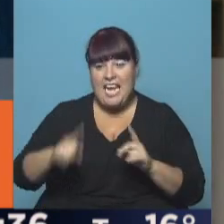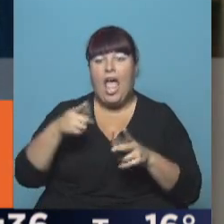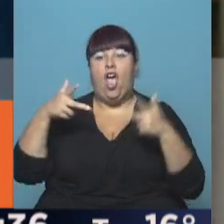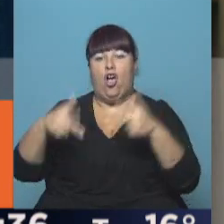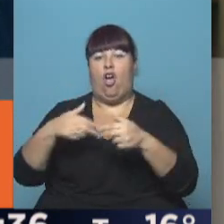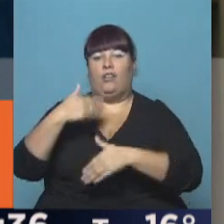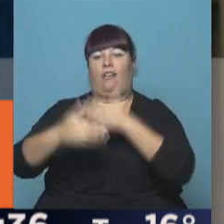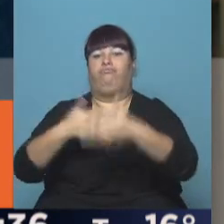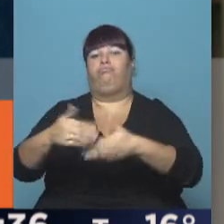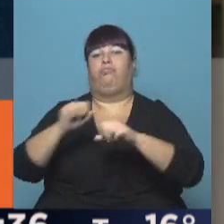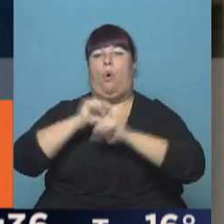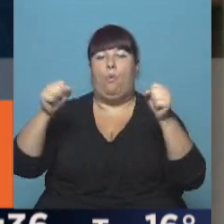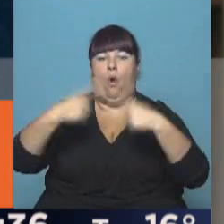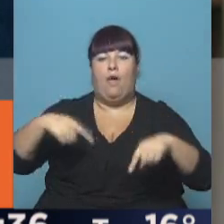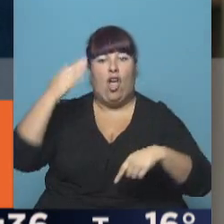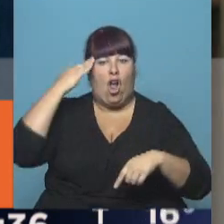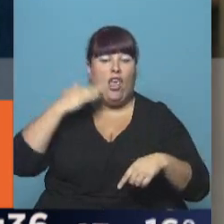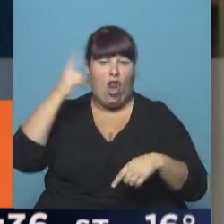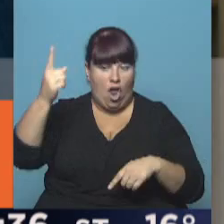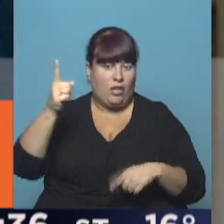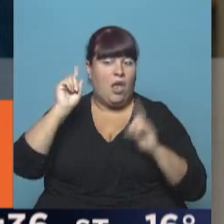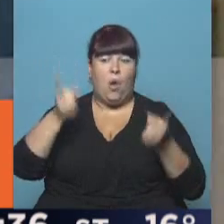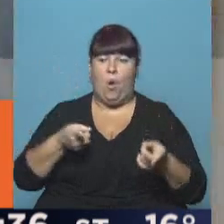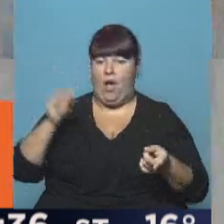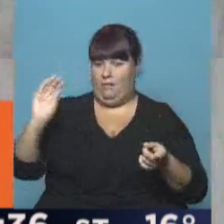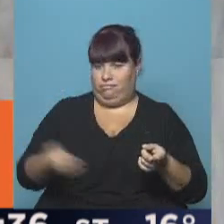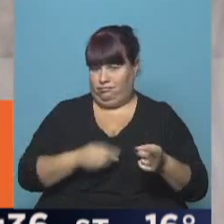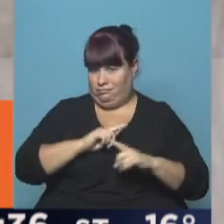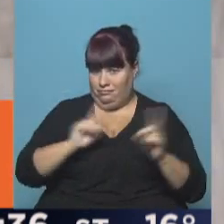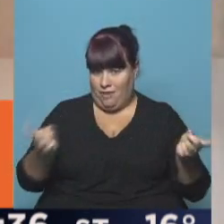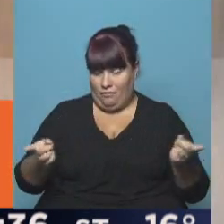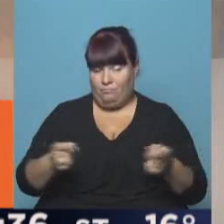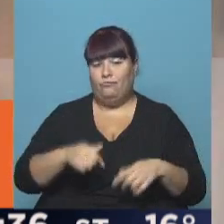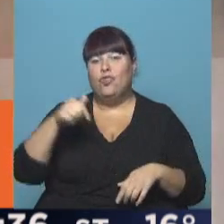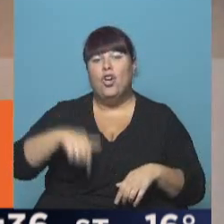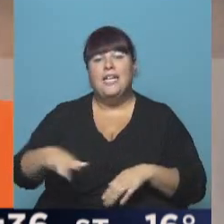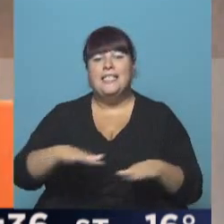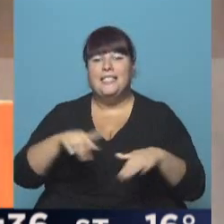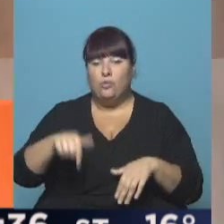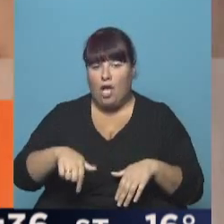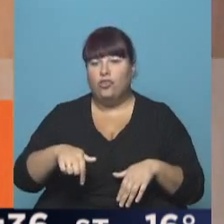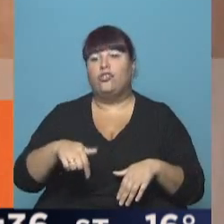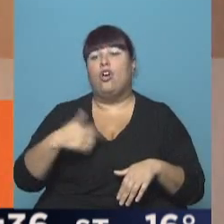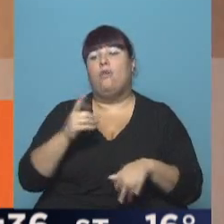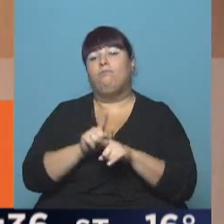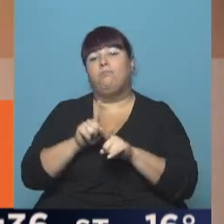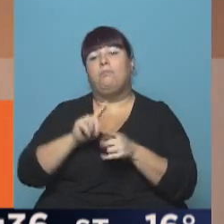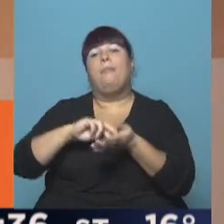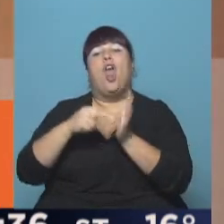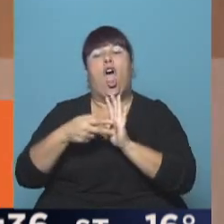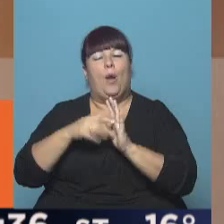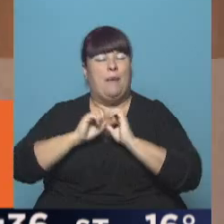desarrollo nuclear de Corea del Norte, pero no ha ocurrido. Hoy es una situación de, podría llamarse de